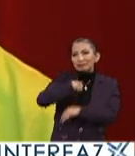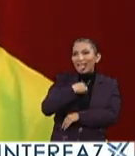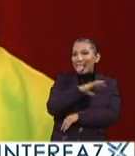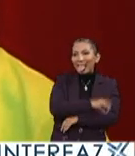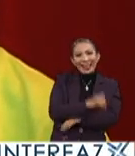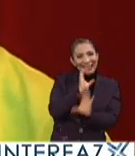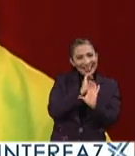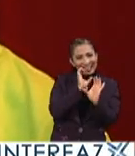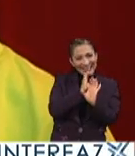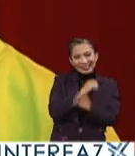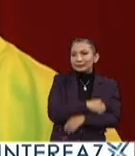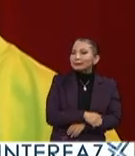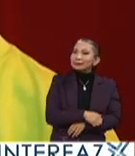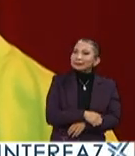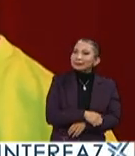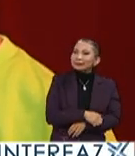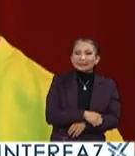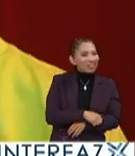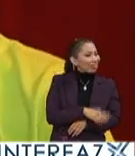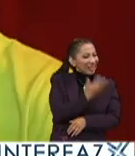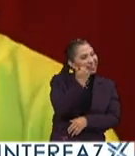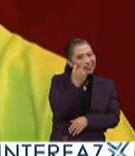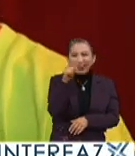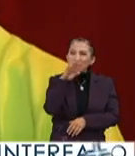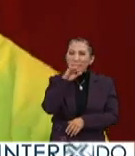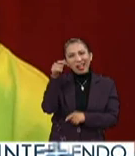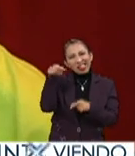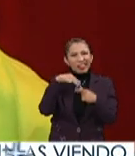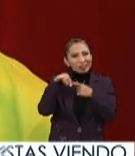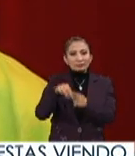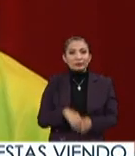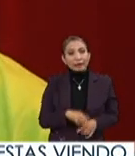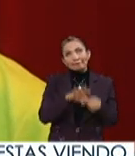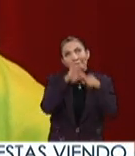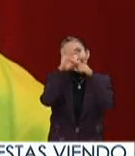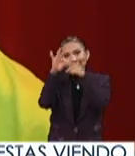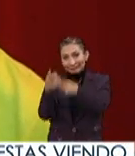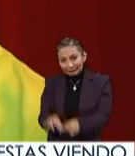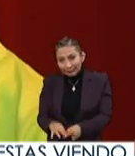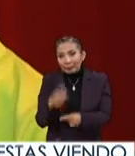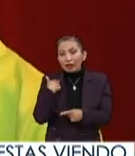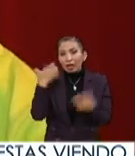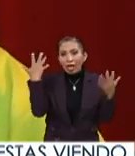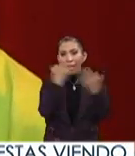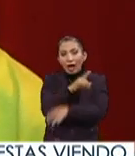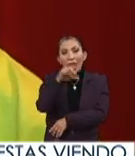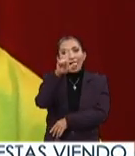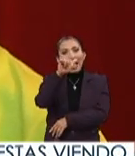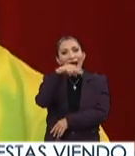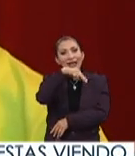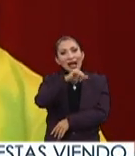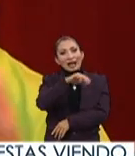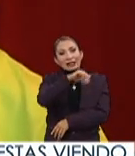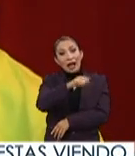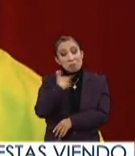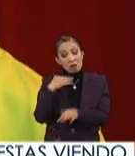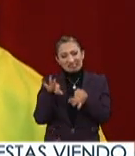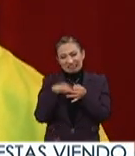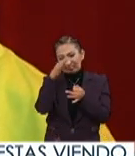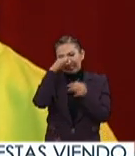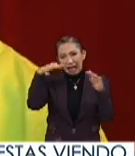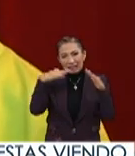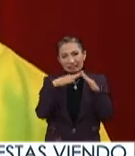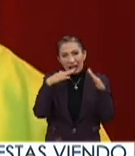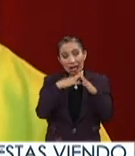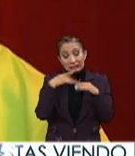me gustaba mucho cantar. Entonces yo le dije, sí, mamá, llévame. Y ya me llevó y descubrimos la Nana. Y estaba muy cerca de la